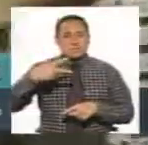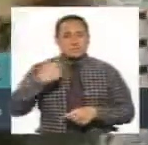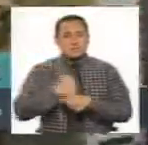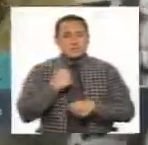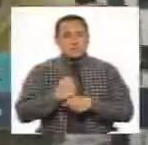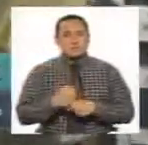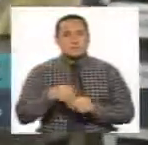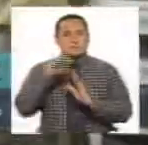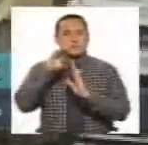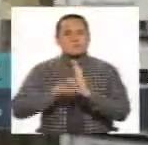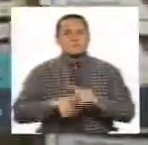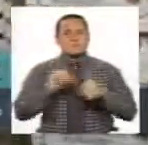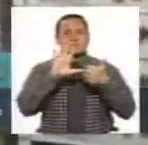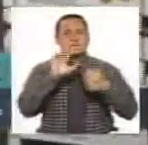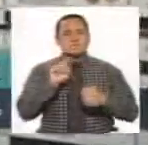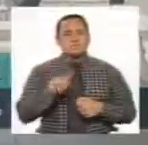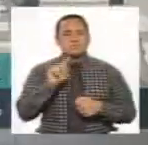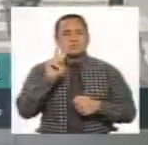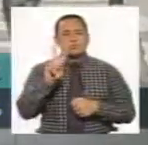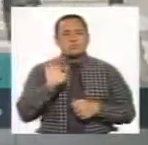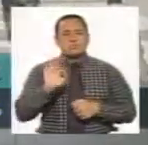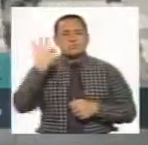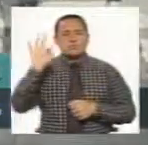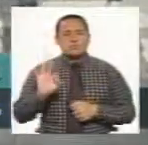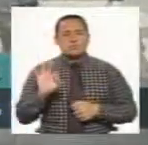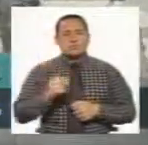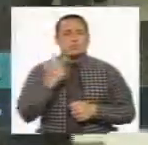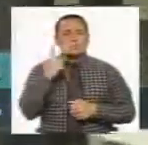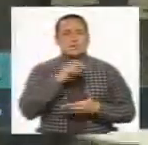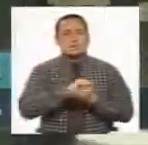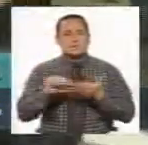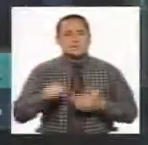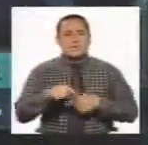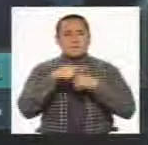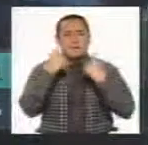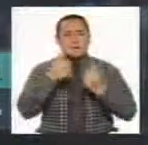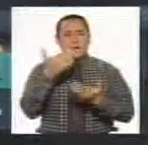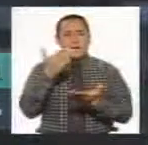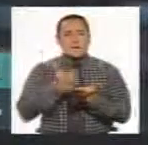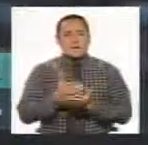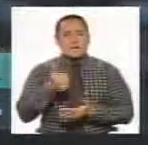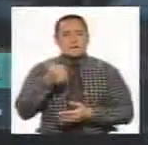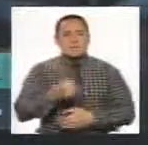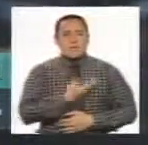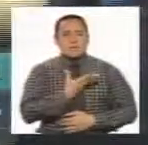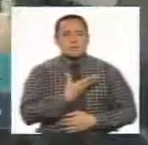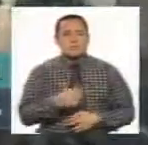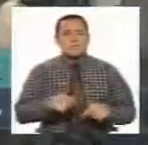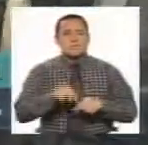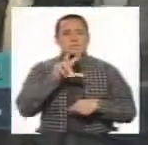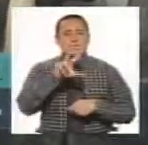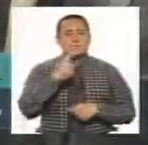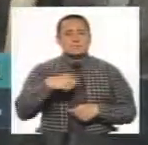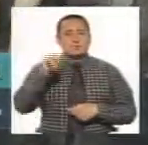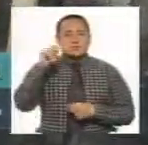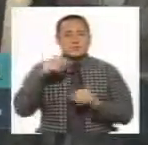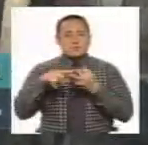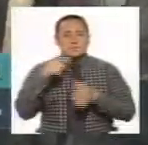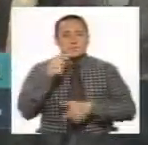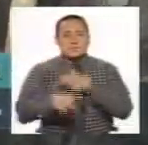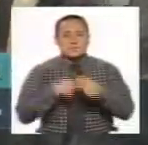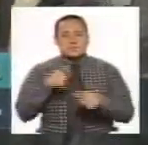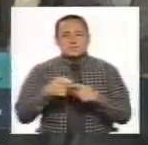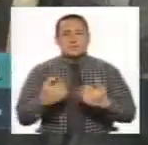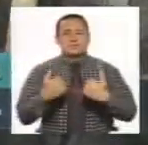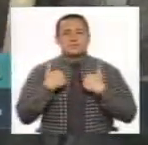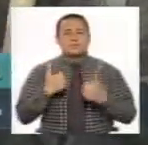se redujo en 6.2% en el trimestre marzo, abril y mayo, y cerca de 3 millones de personas